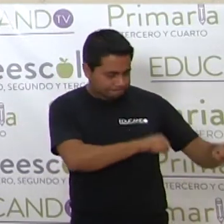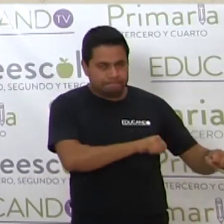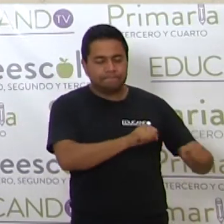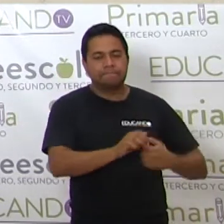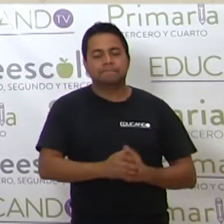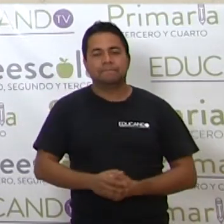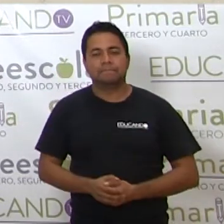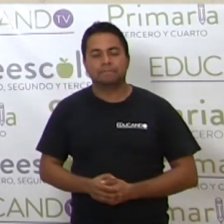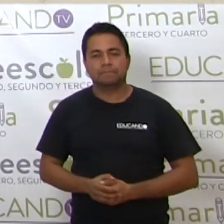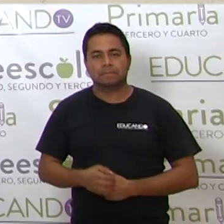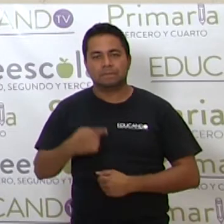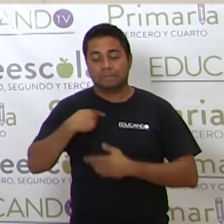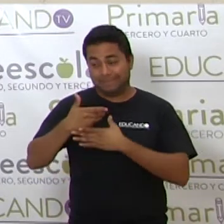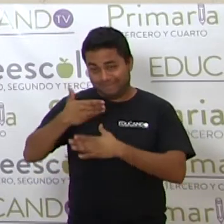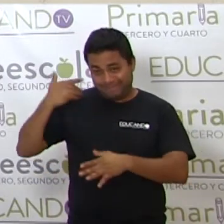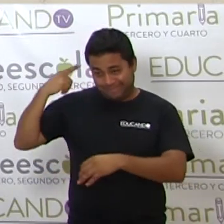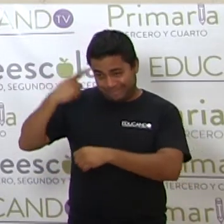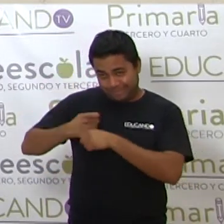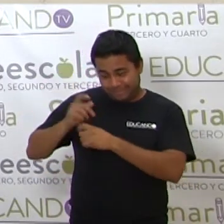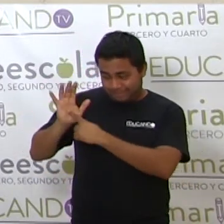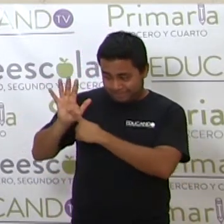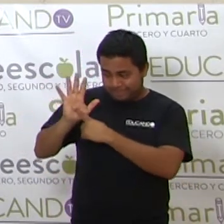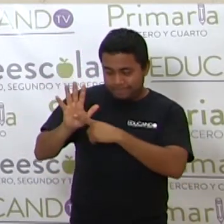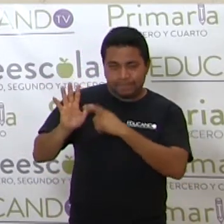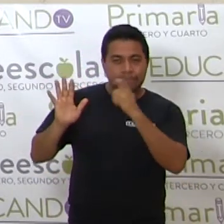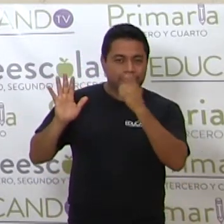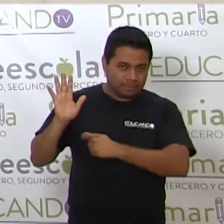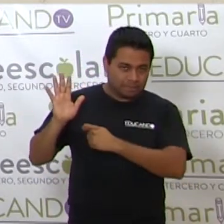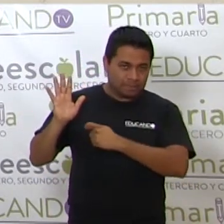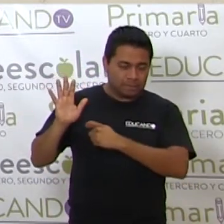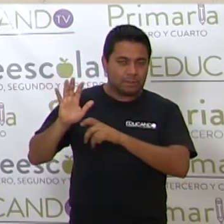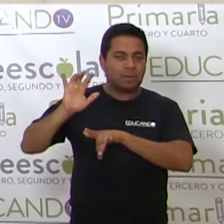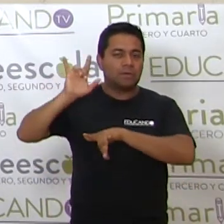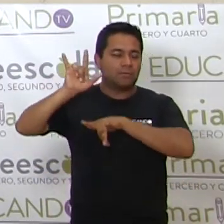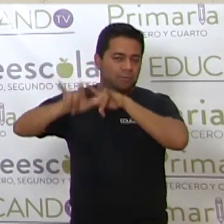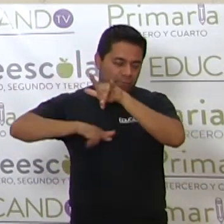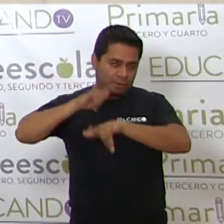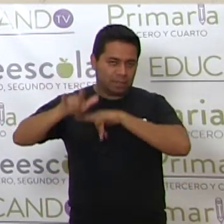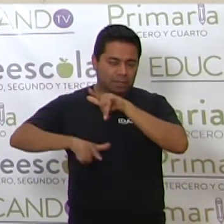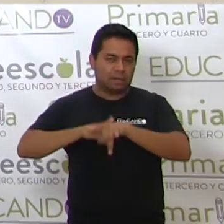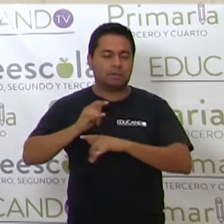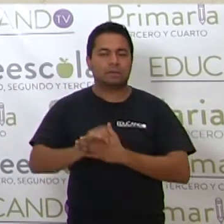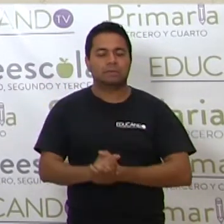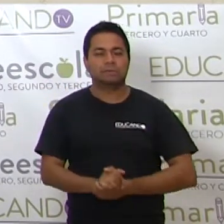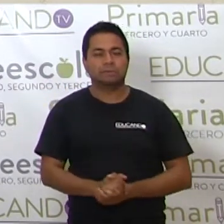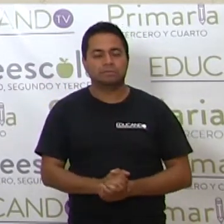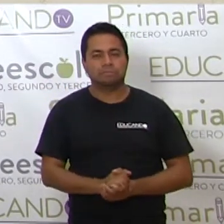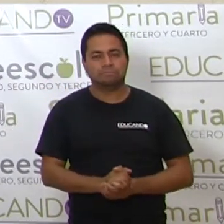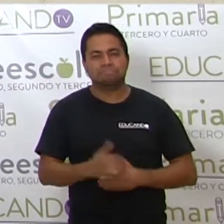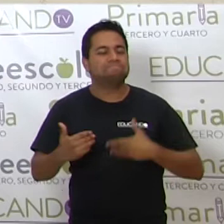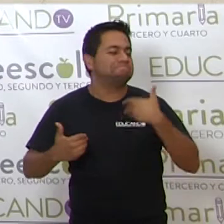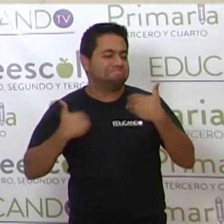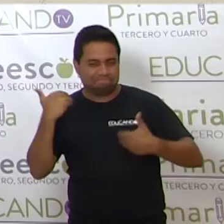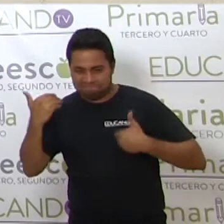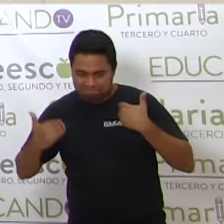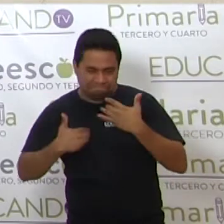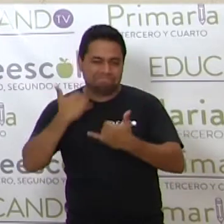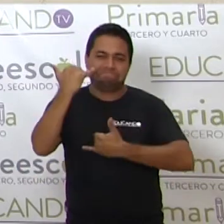y la primera que te enseñé era una feria de diversiones